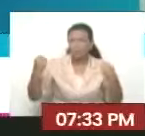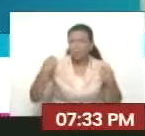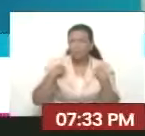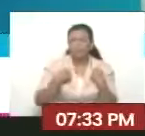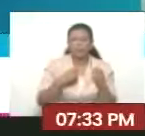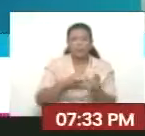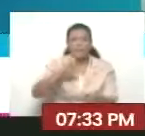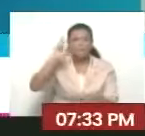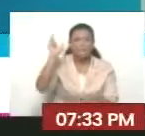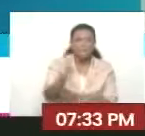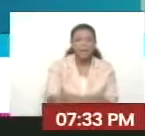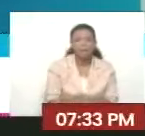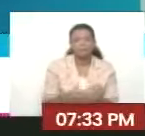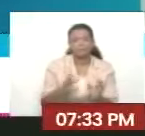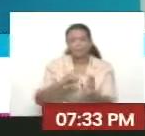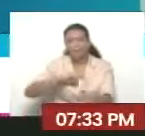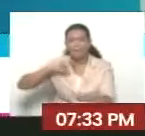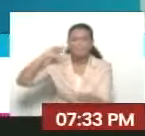bullpen.